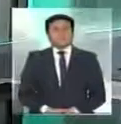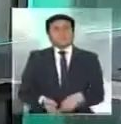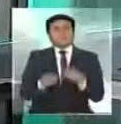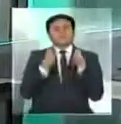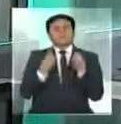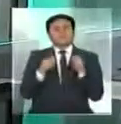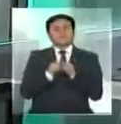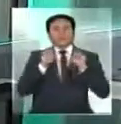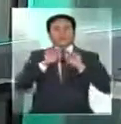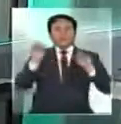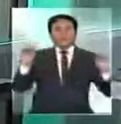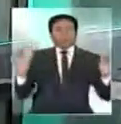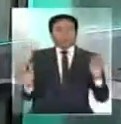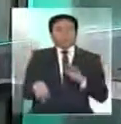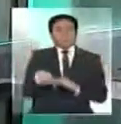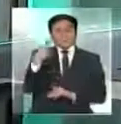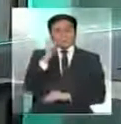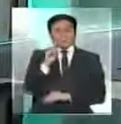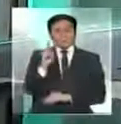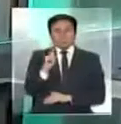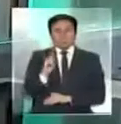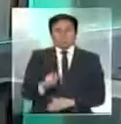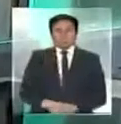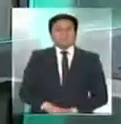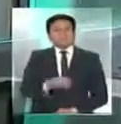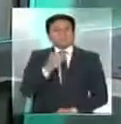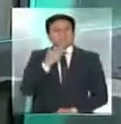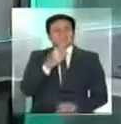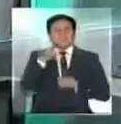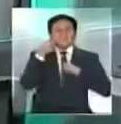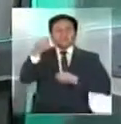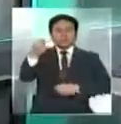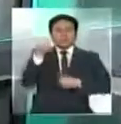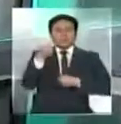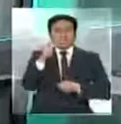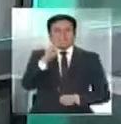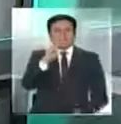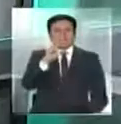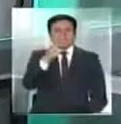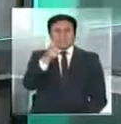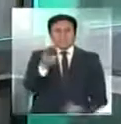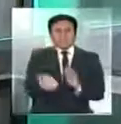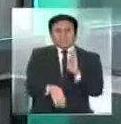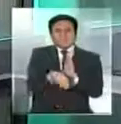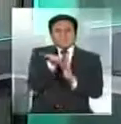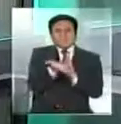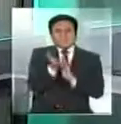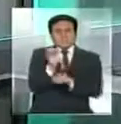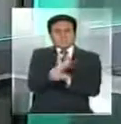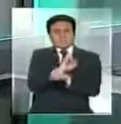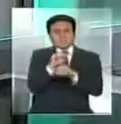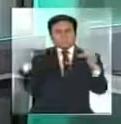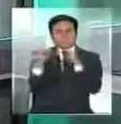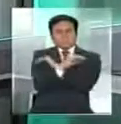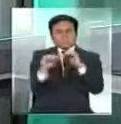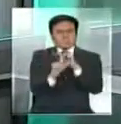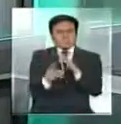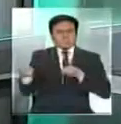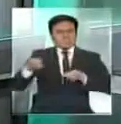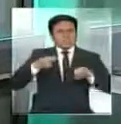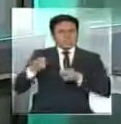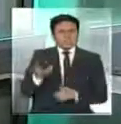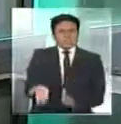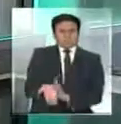Bueno, esta convocatoria no es la primera en todo caso en protesta por los cobros del TAG en las autopistas urbanas. Un negocio